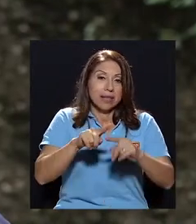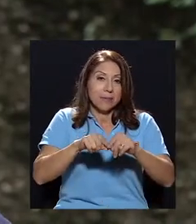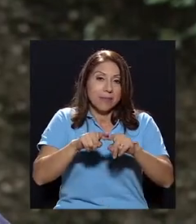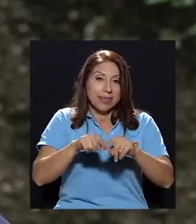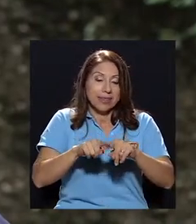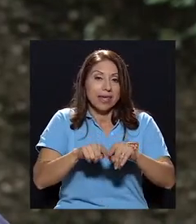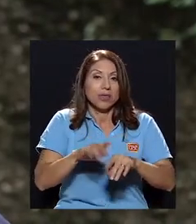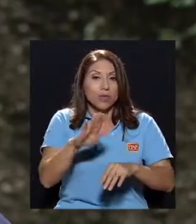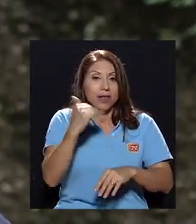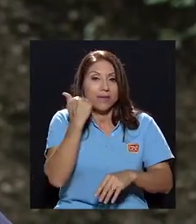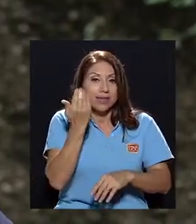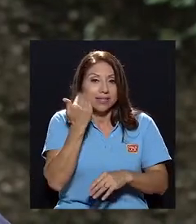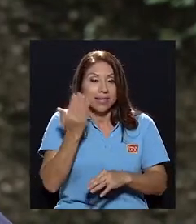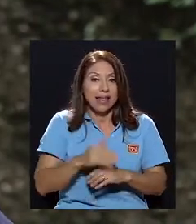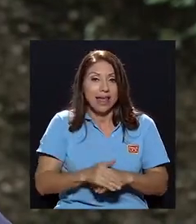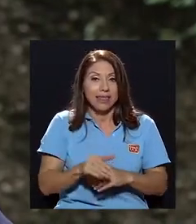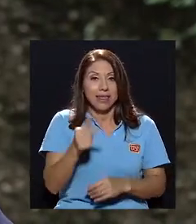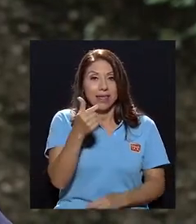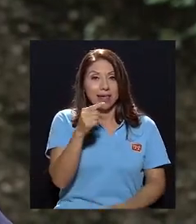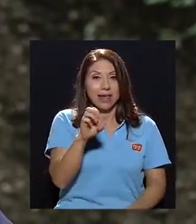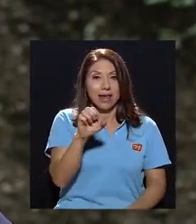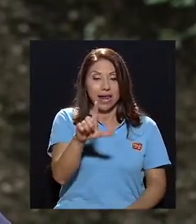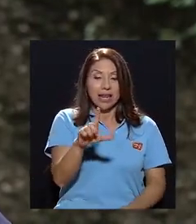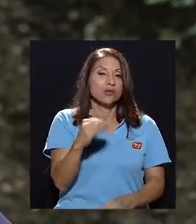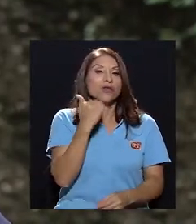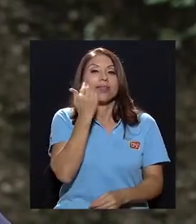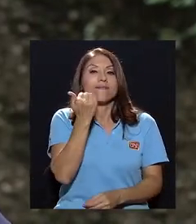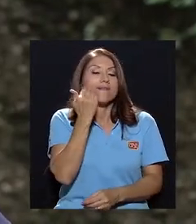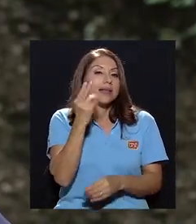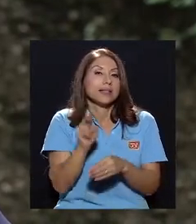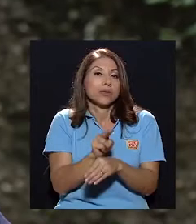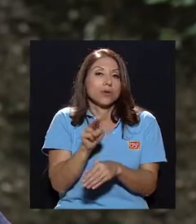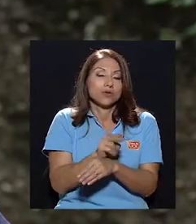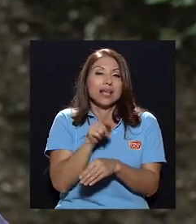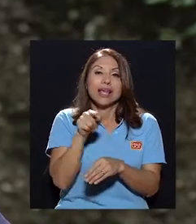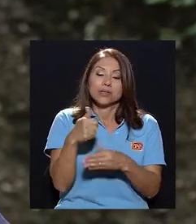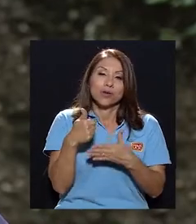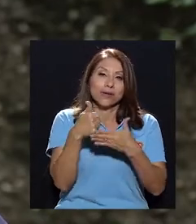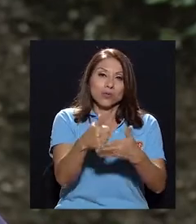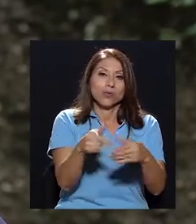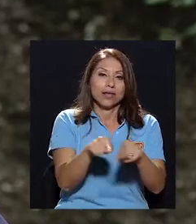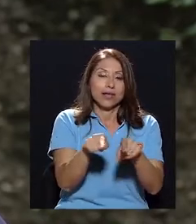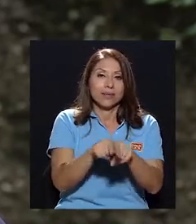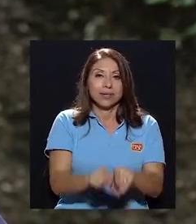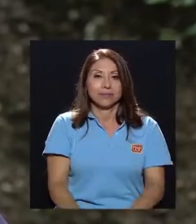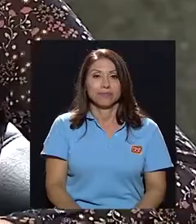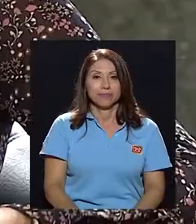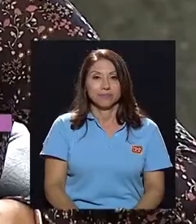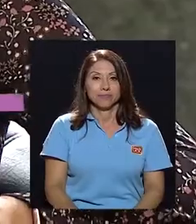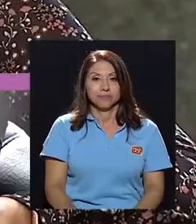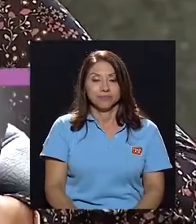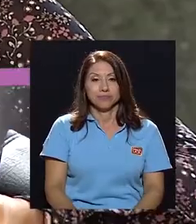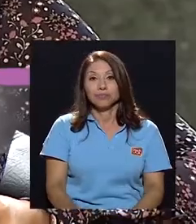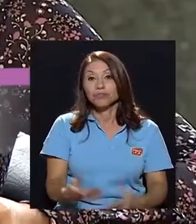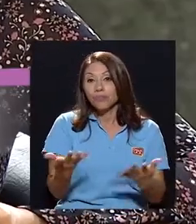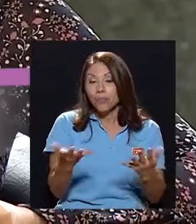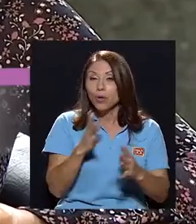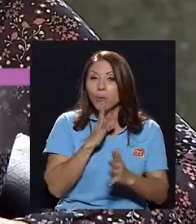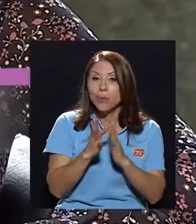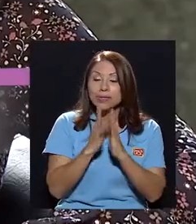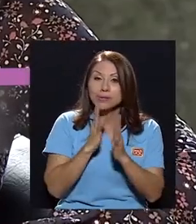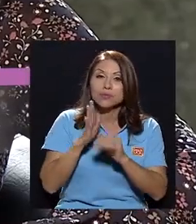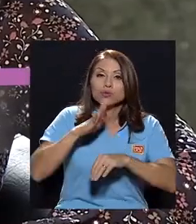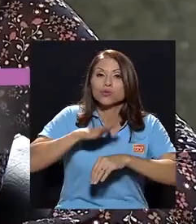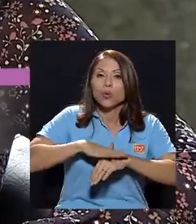de la facilidad que tenga, que los geles son de fácil consumo y eso también le va a ayudar. Uh-huh. Mónica, justamente